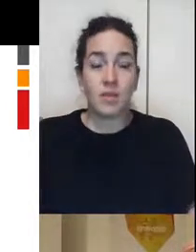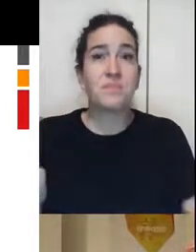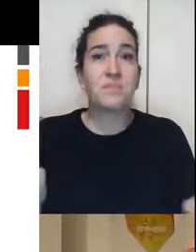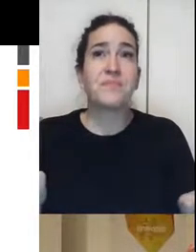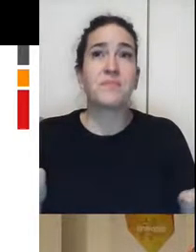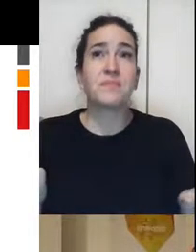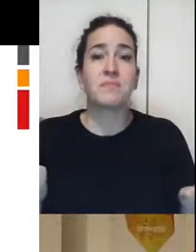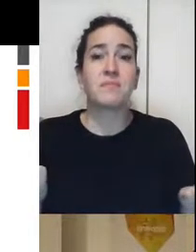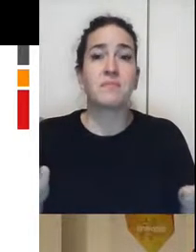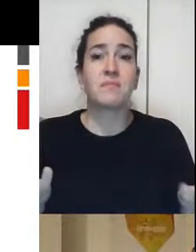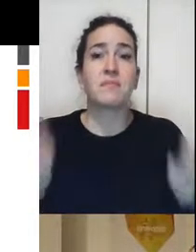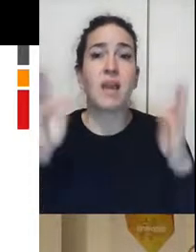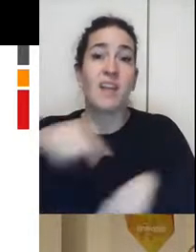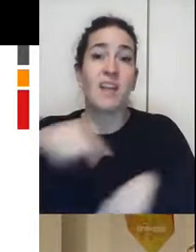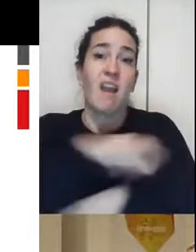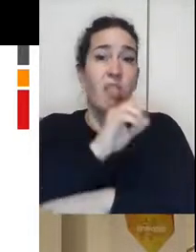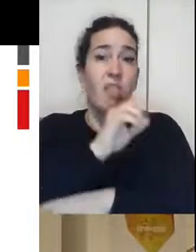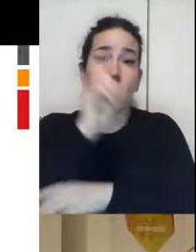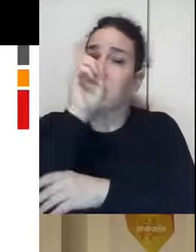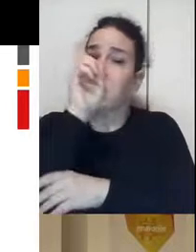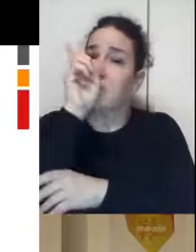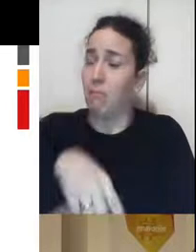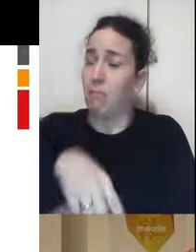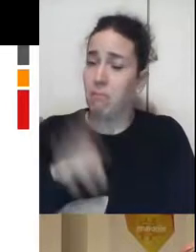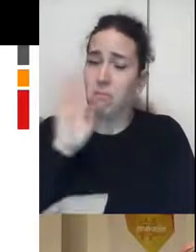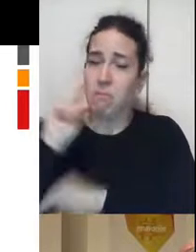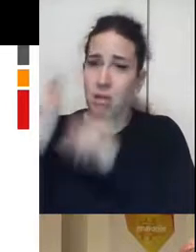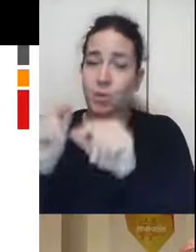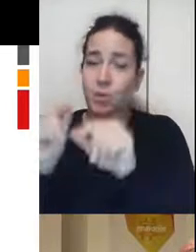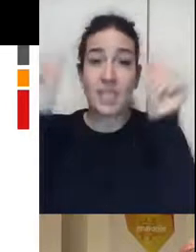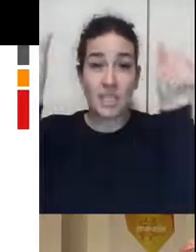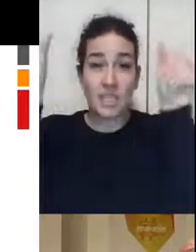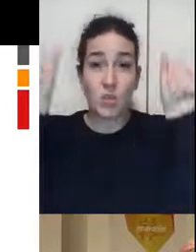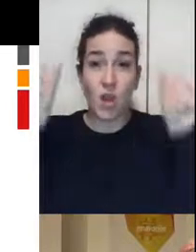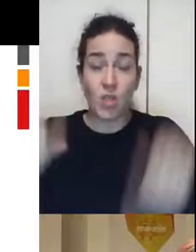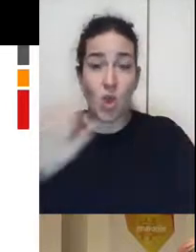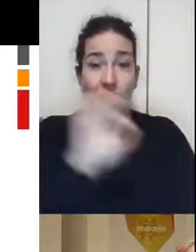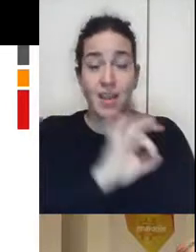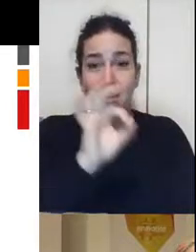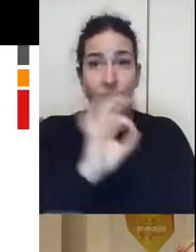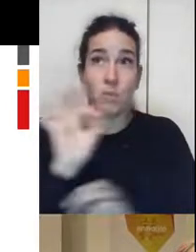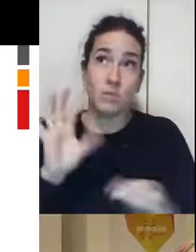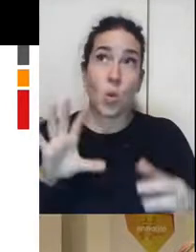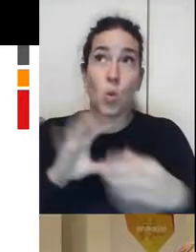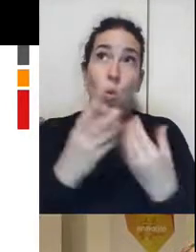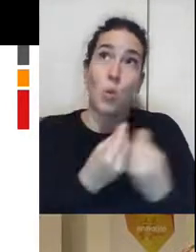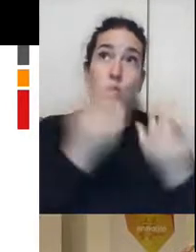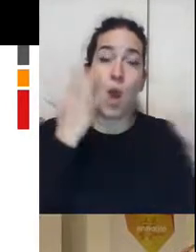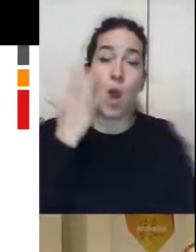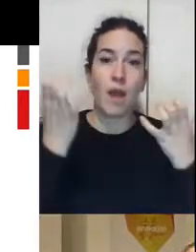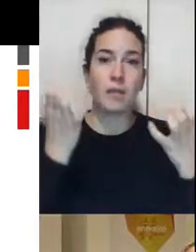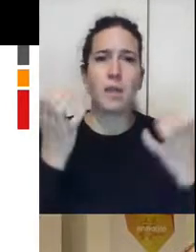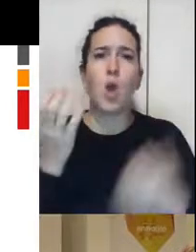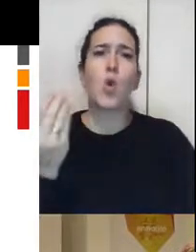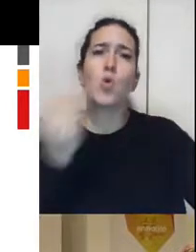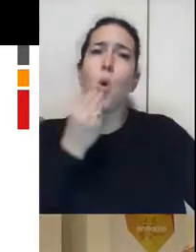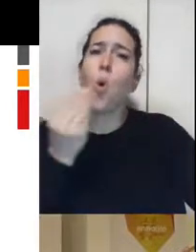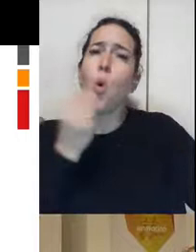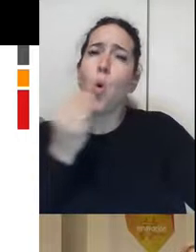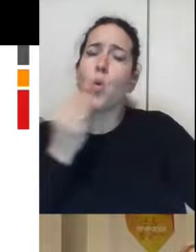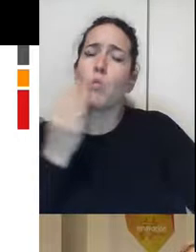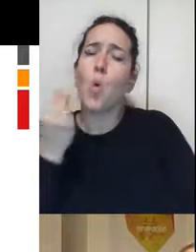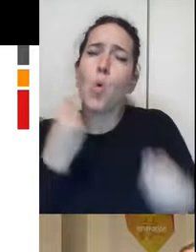es una titulación, y también yo creo que ocurre un poco igual con el resto de titulaciones de arte, en la que se consume muchísimo